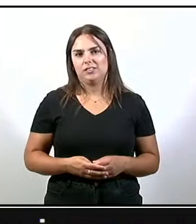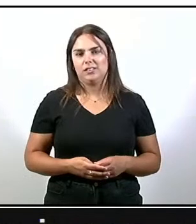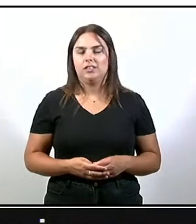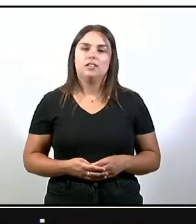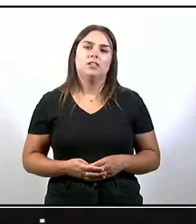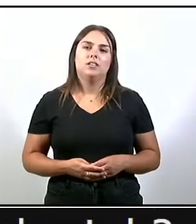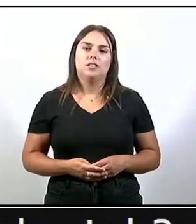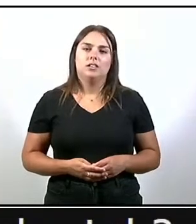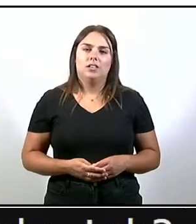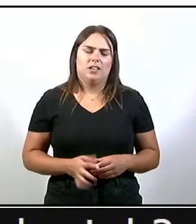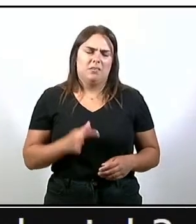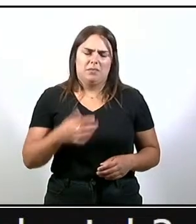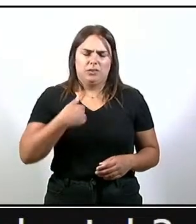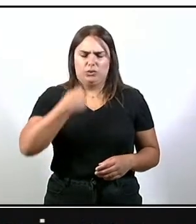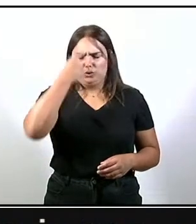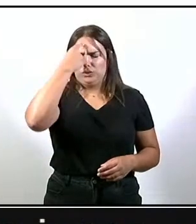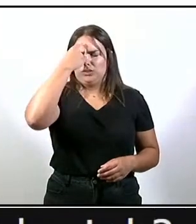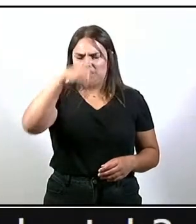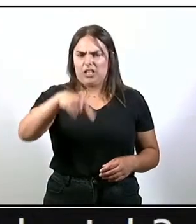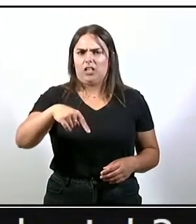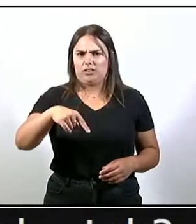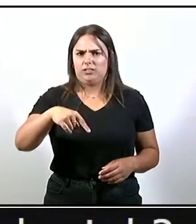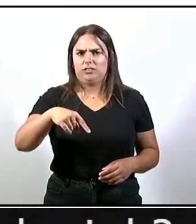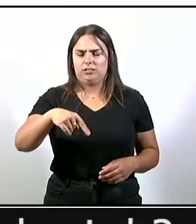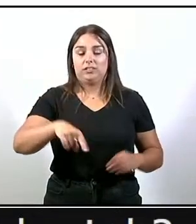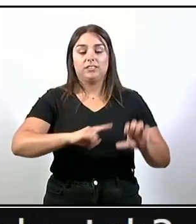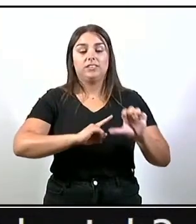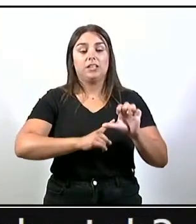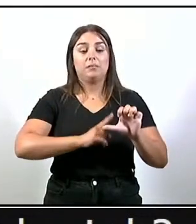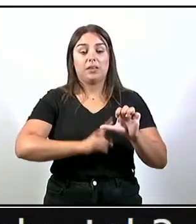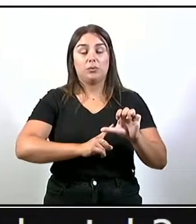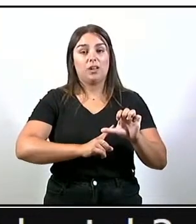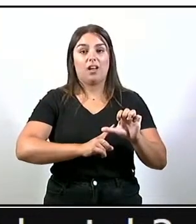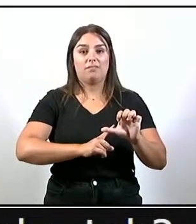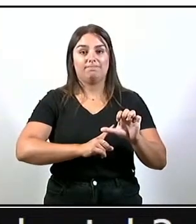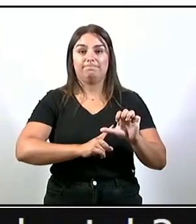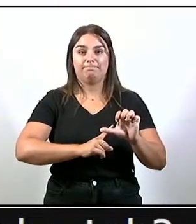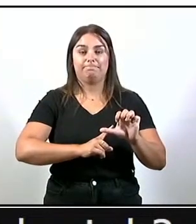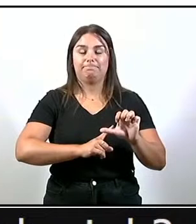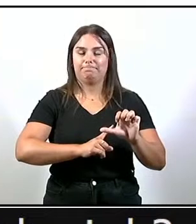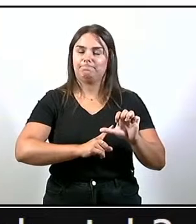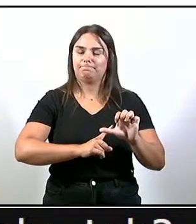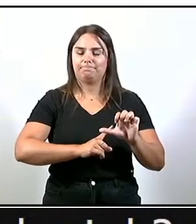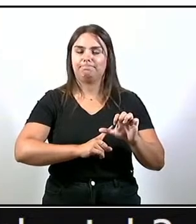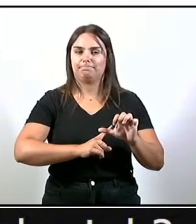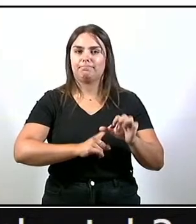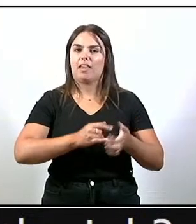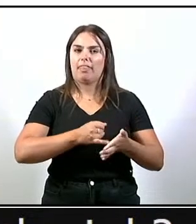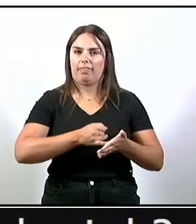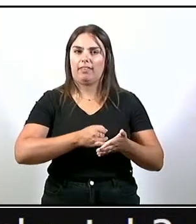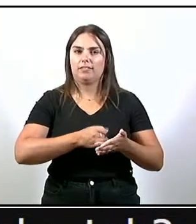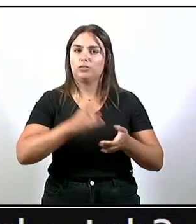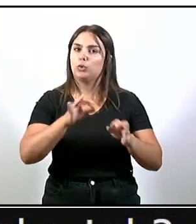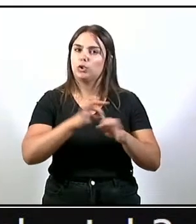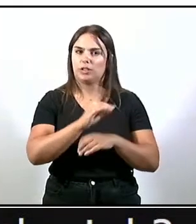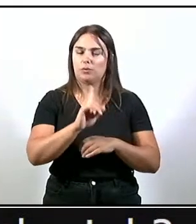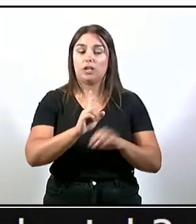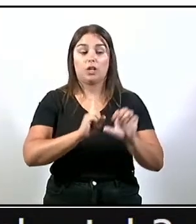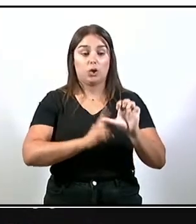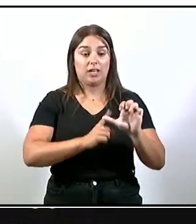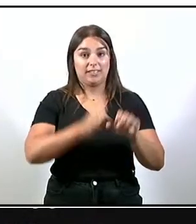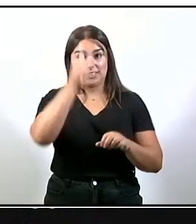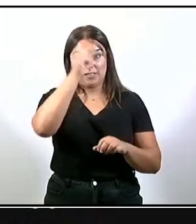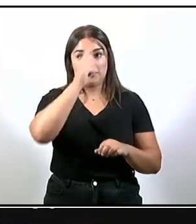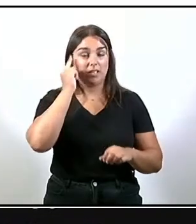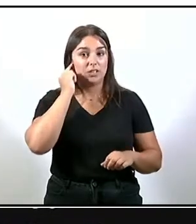Porque además estoy convencido, ¿eh? Extremadura no es Madrid, ¿eh? No nos equivoquemos. A los extremeños